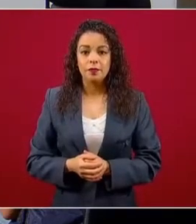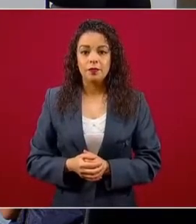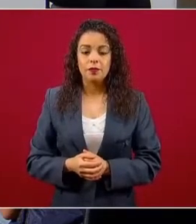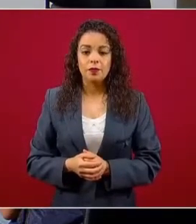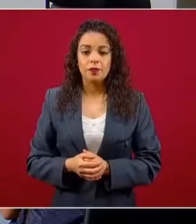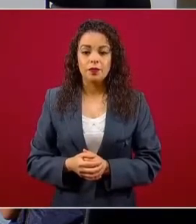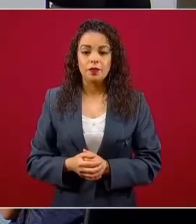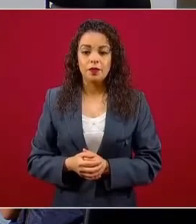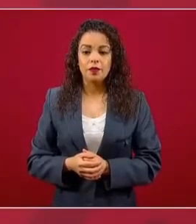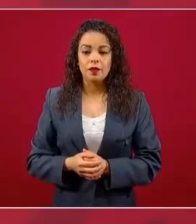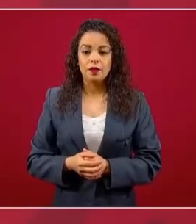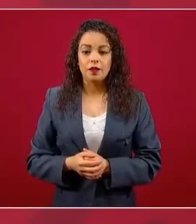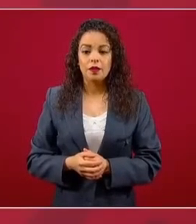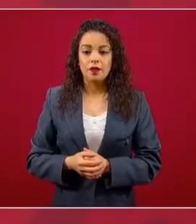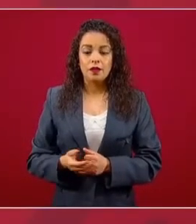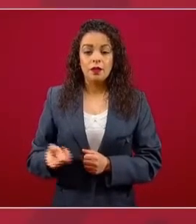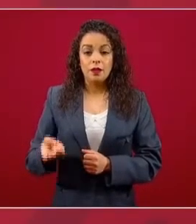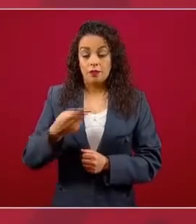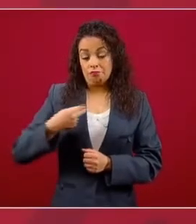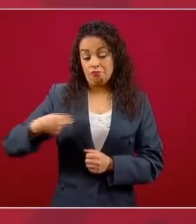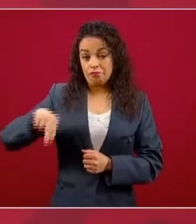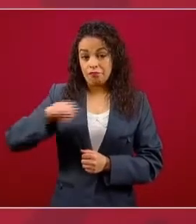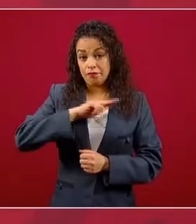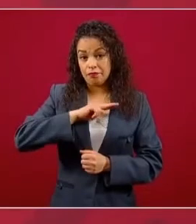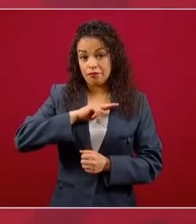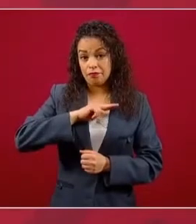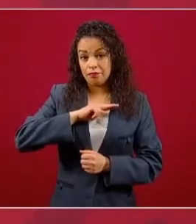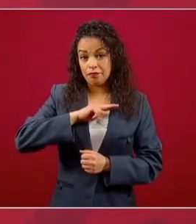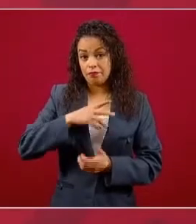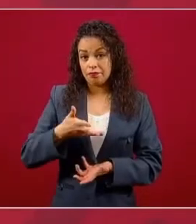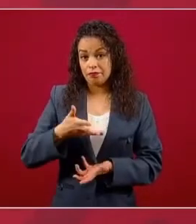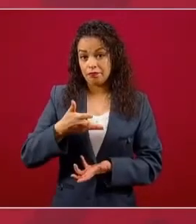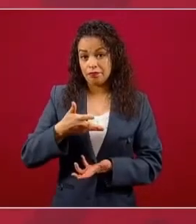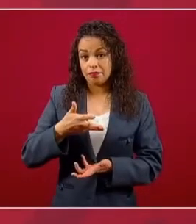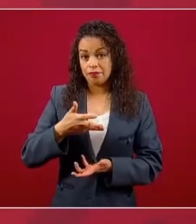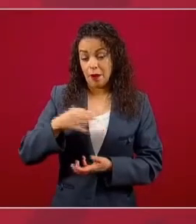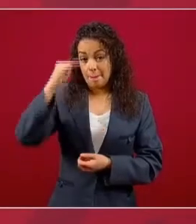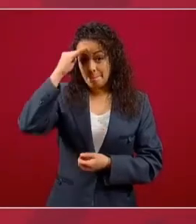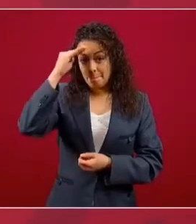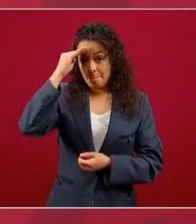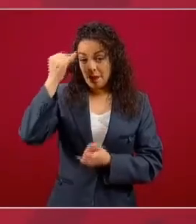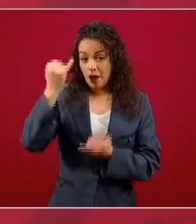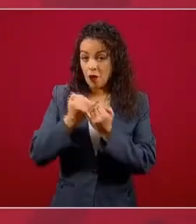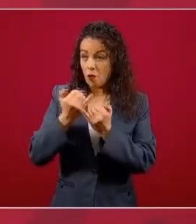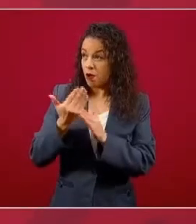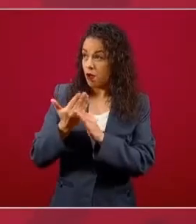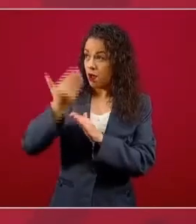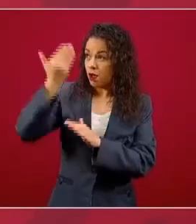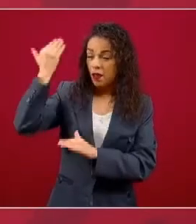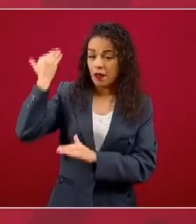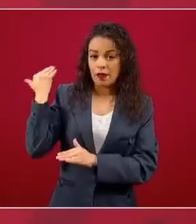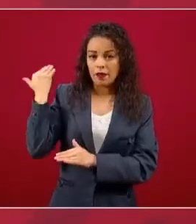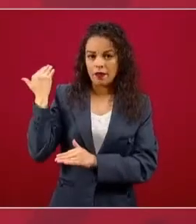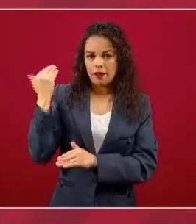cómo se sostenía antes de que los maestros